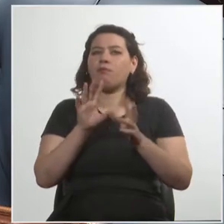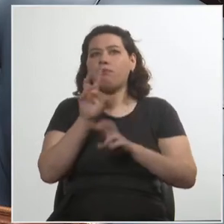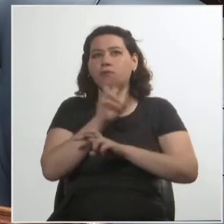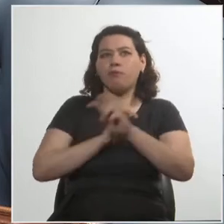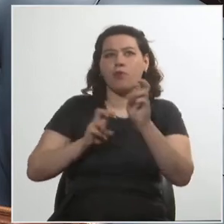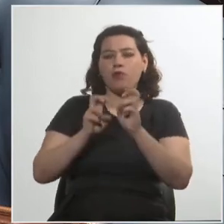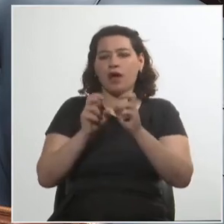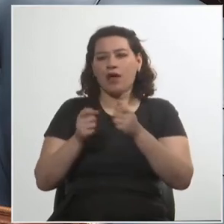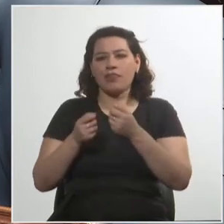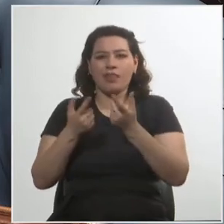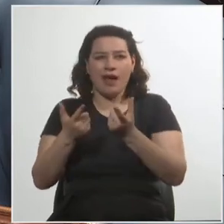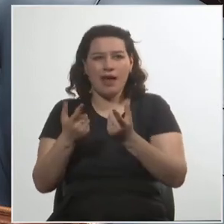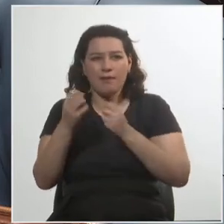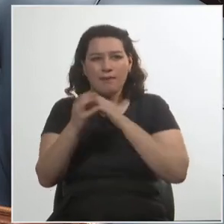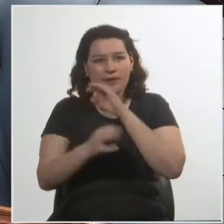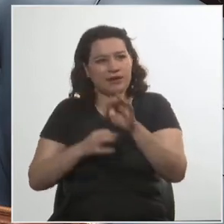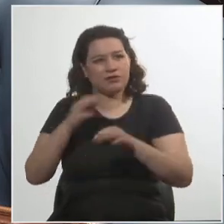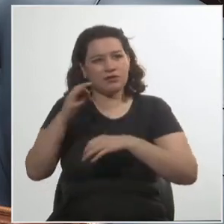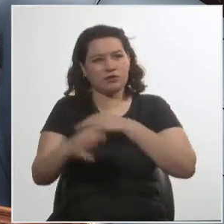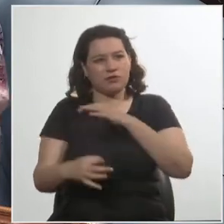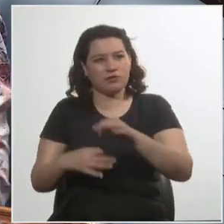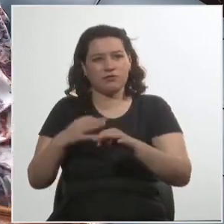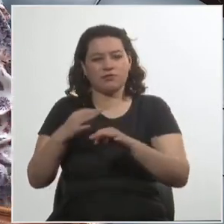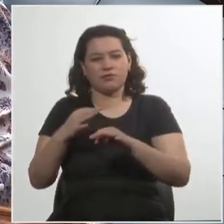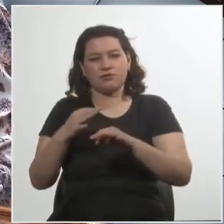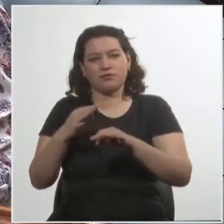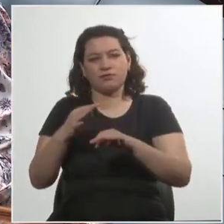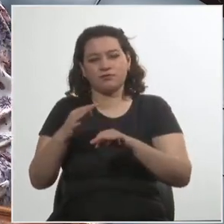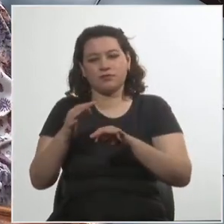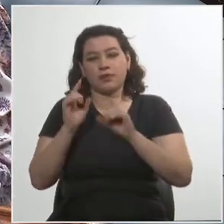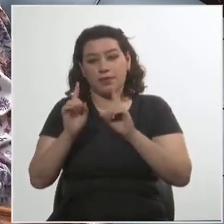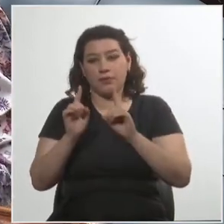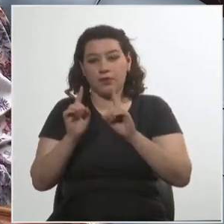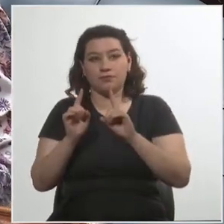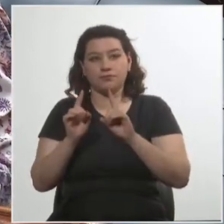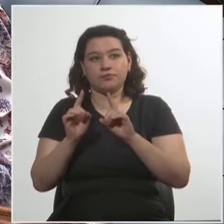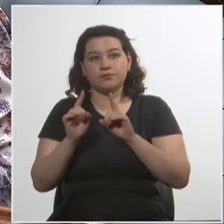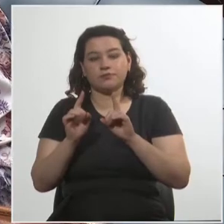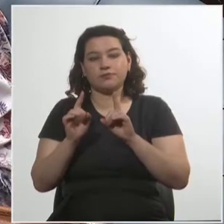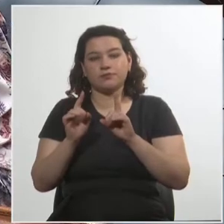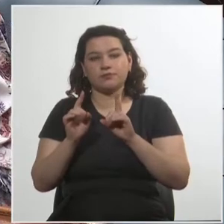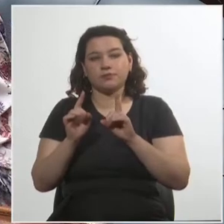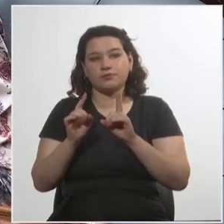justamente llevando el tratamiento